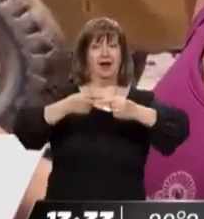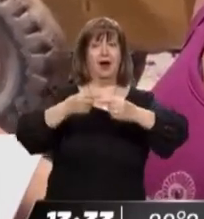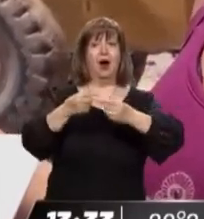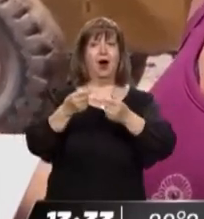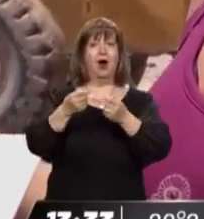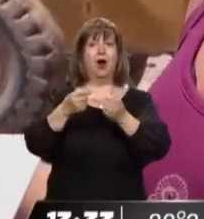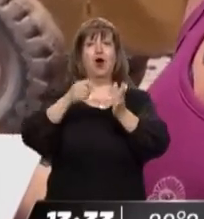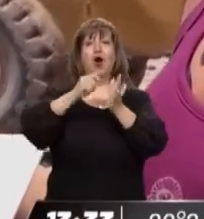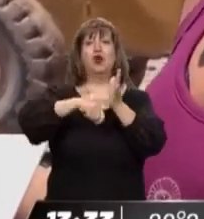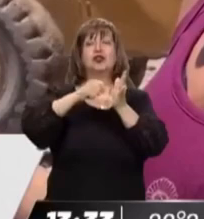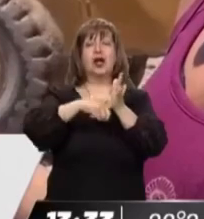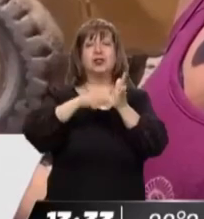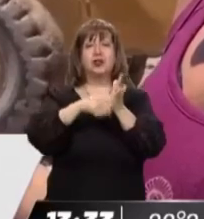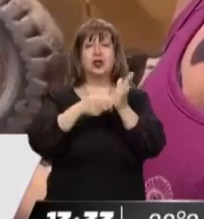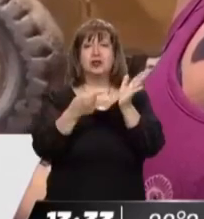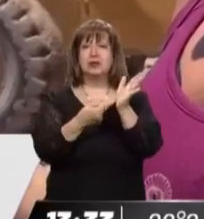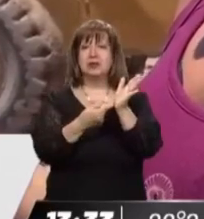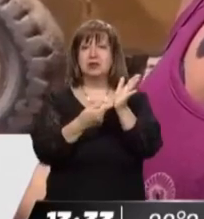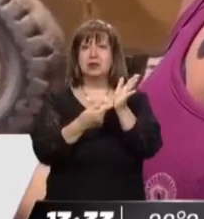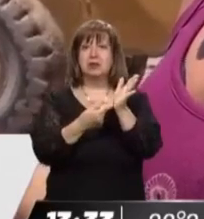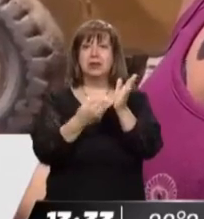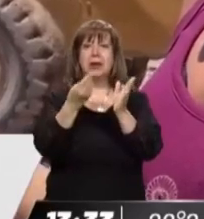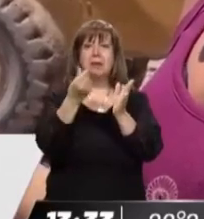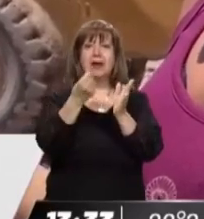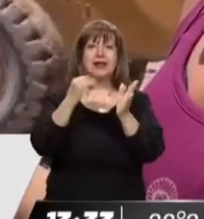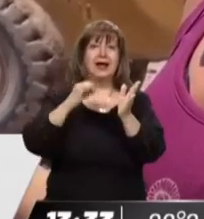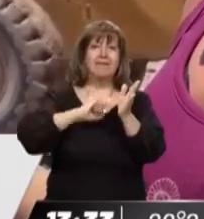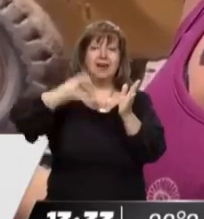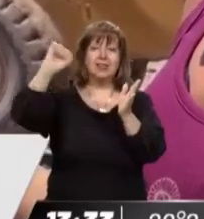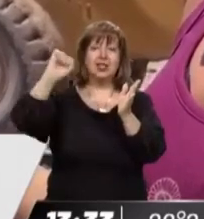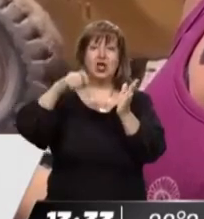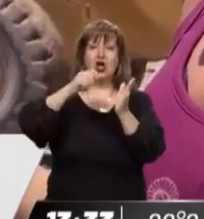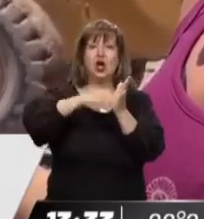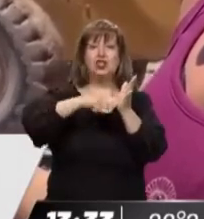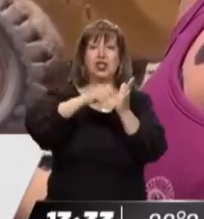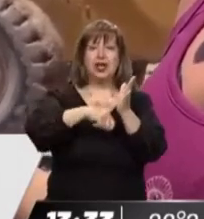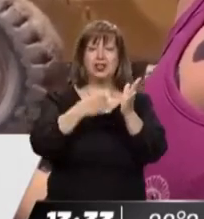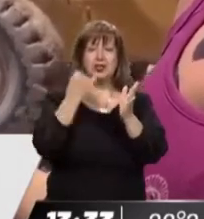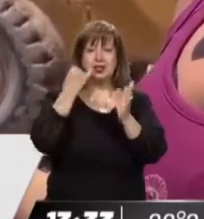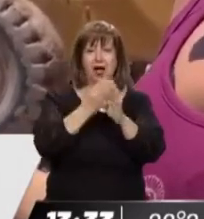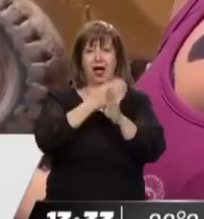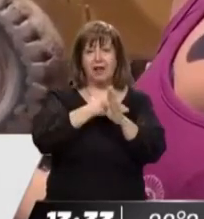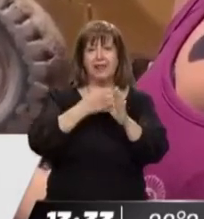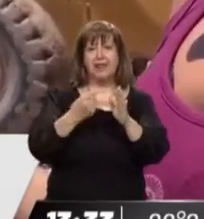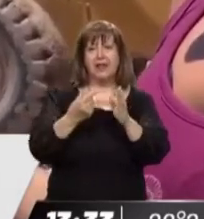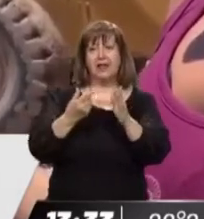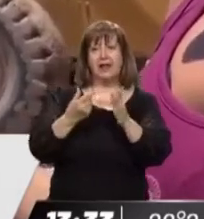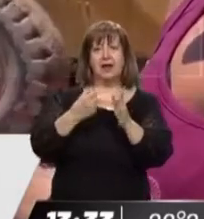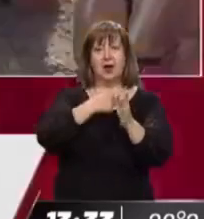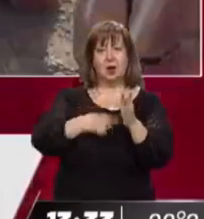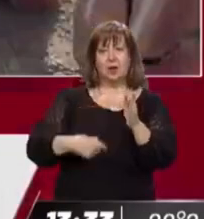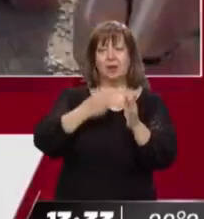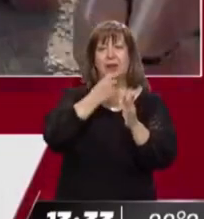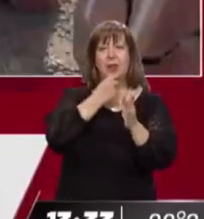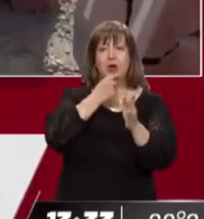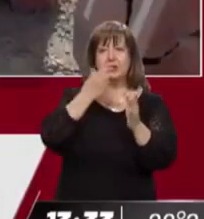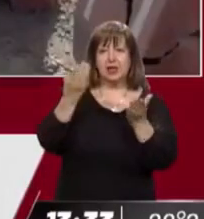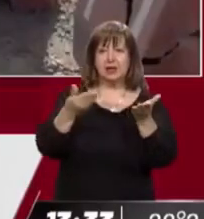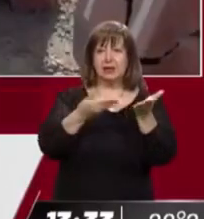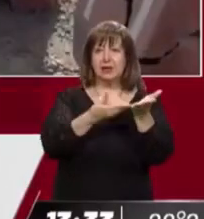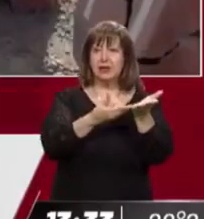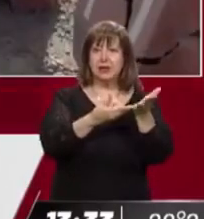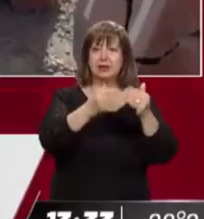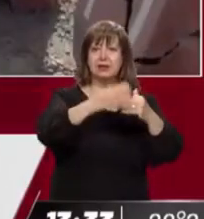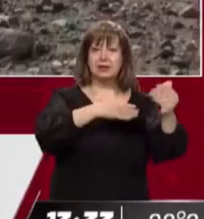renegociar los contratos, porque el desfasaje que hay entre que se licitó la obra y se cotizó a los valores que hoy vale